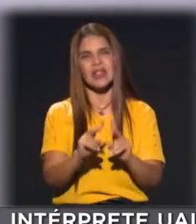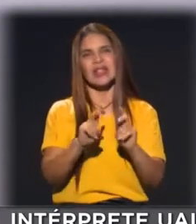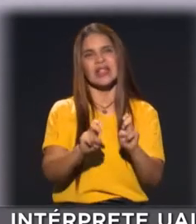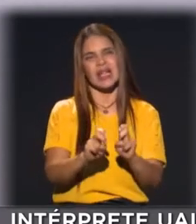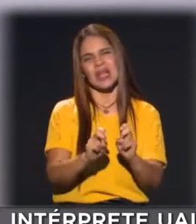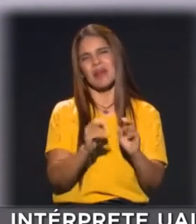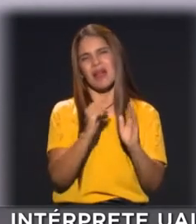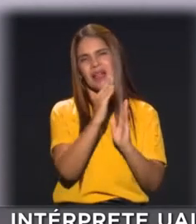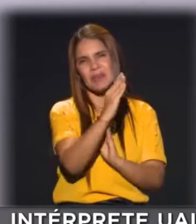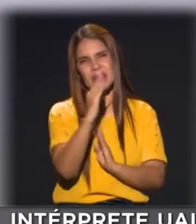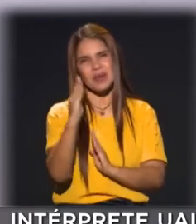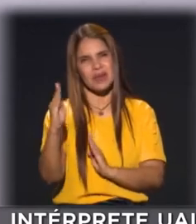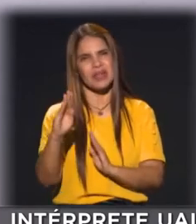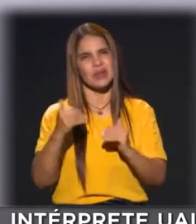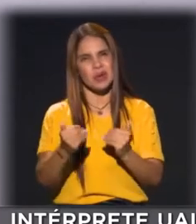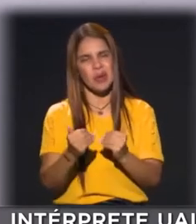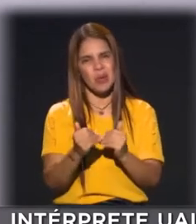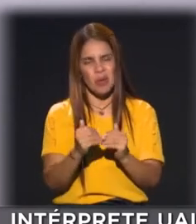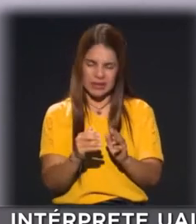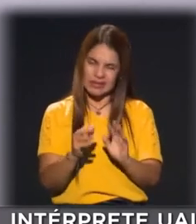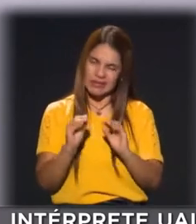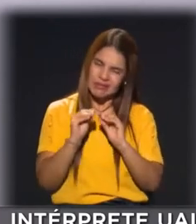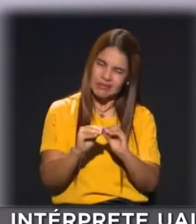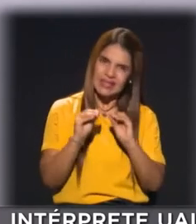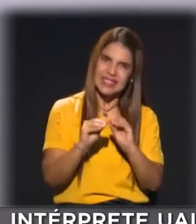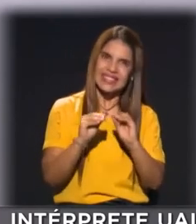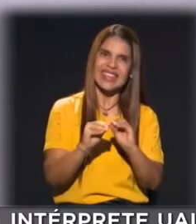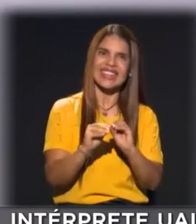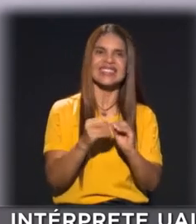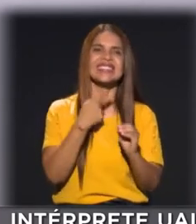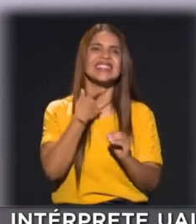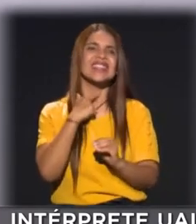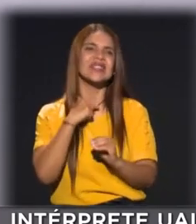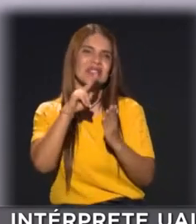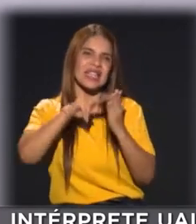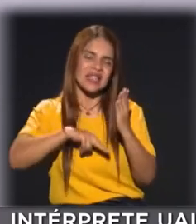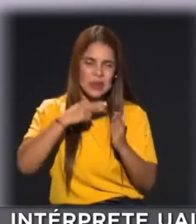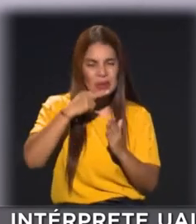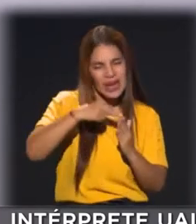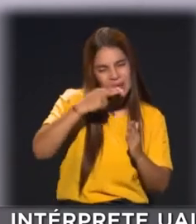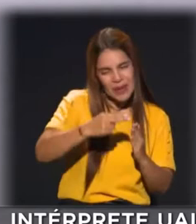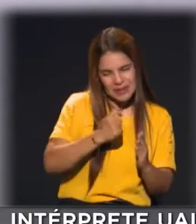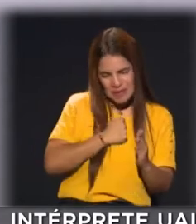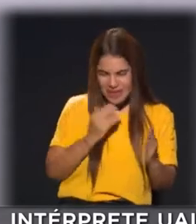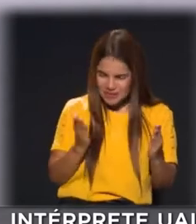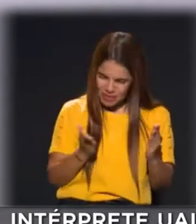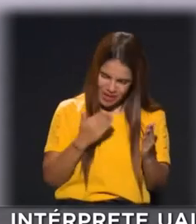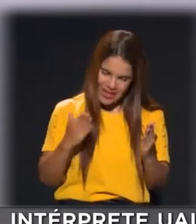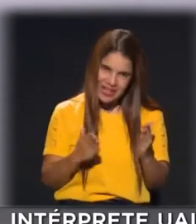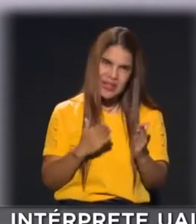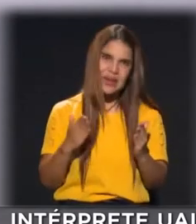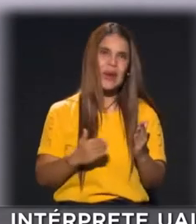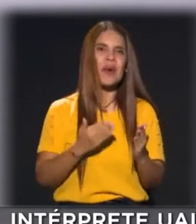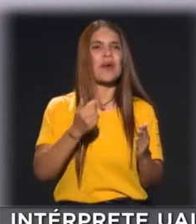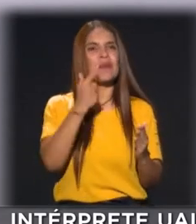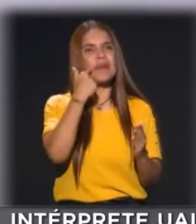este tema, cómo acercarlos a la lectura y que generen como esa confianza cuando están con el cuento, cogen el librito para leer un cuento, los papás lo